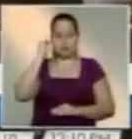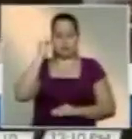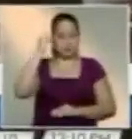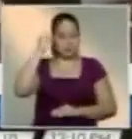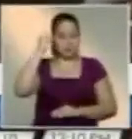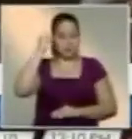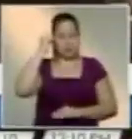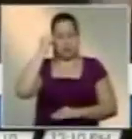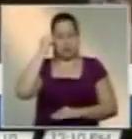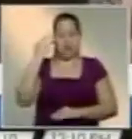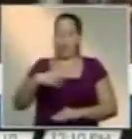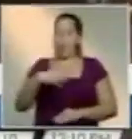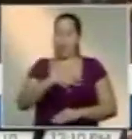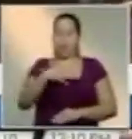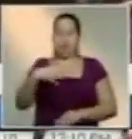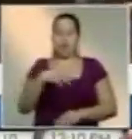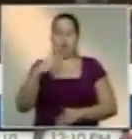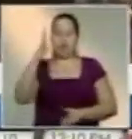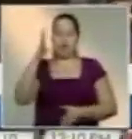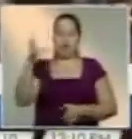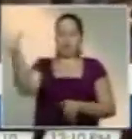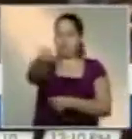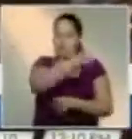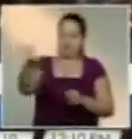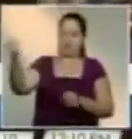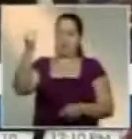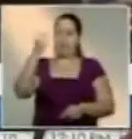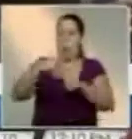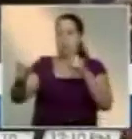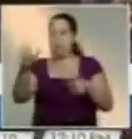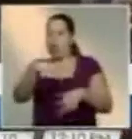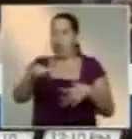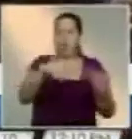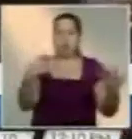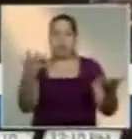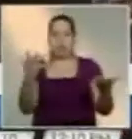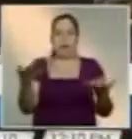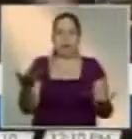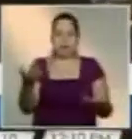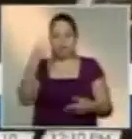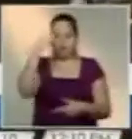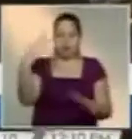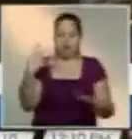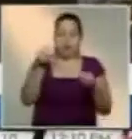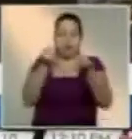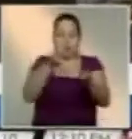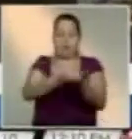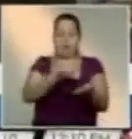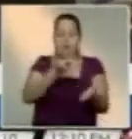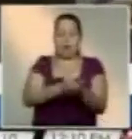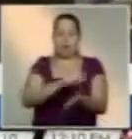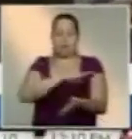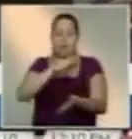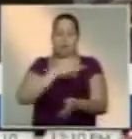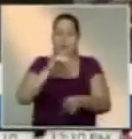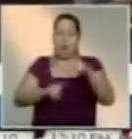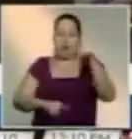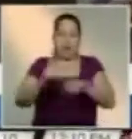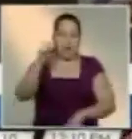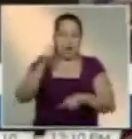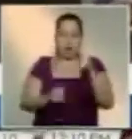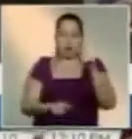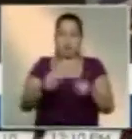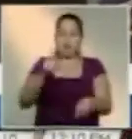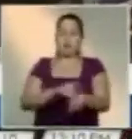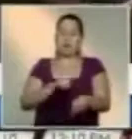no pueden sacarlas así a trocha y mocha sin decirle para dónde van, ni cuándo, ni cómo les van a pagar sus pertenencias, porque tienen